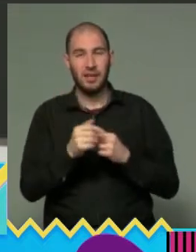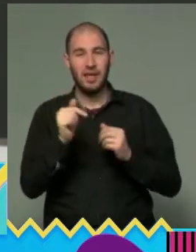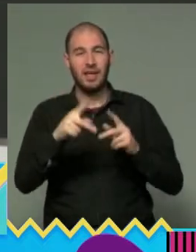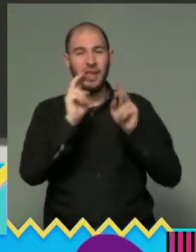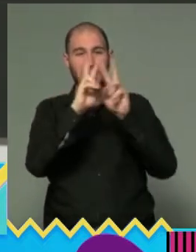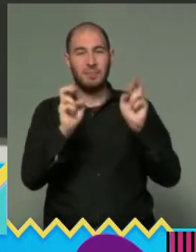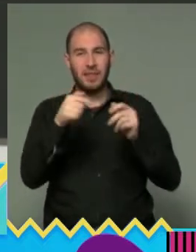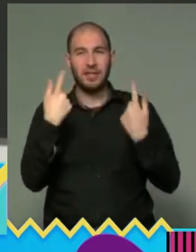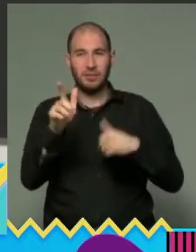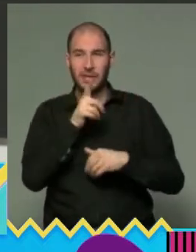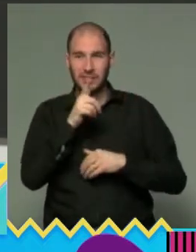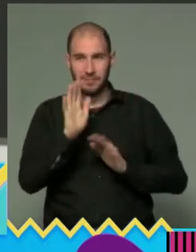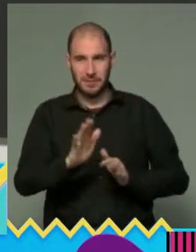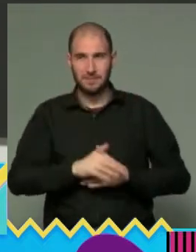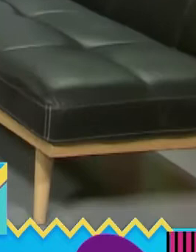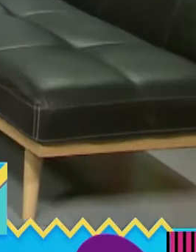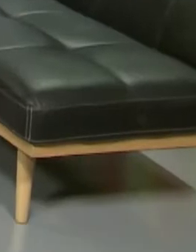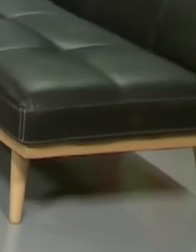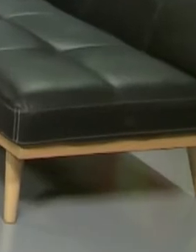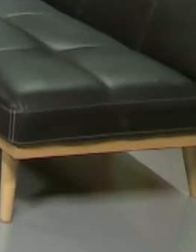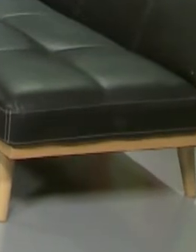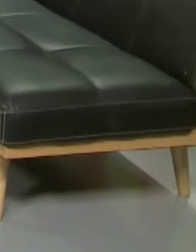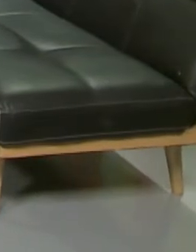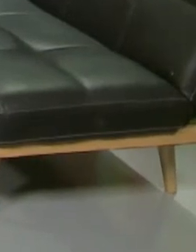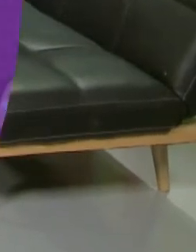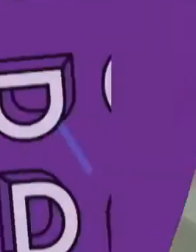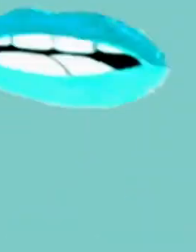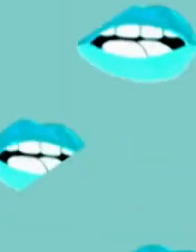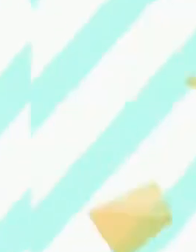esta temática en Distintos Parecidos. Ya volvemos.